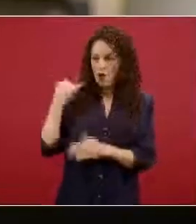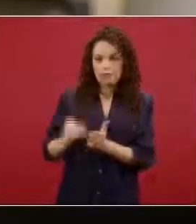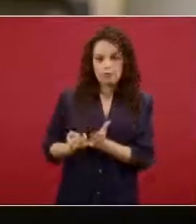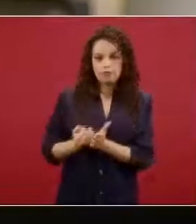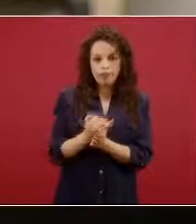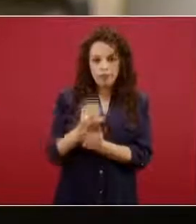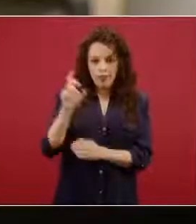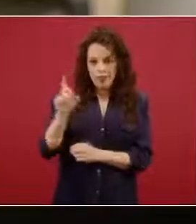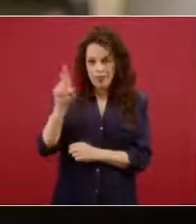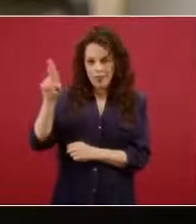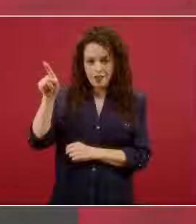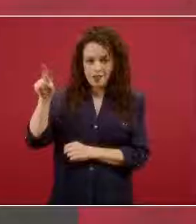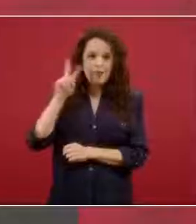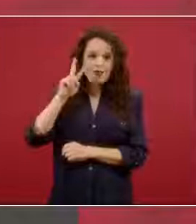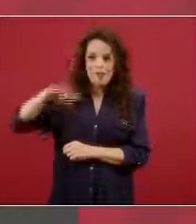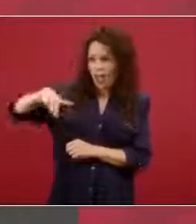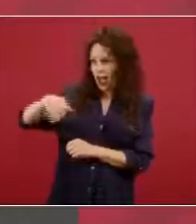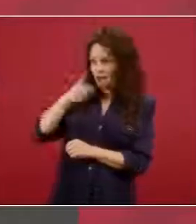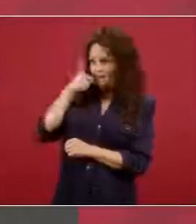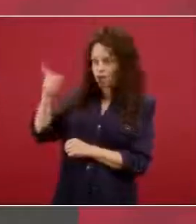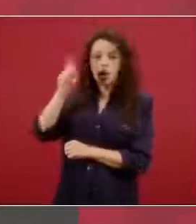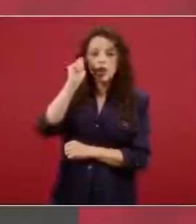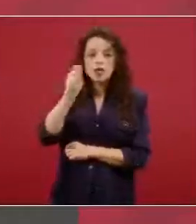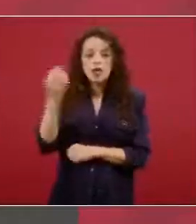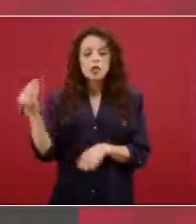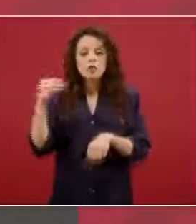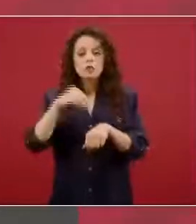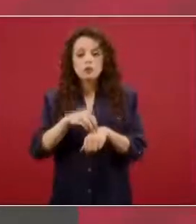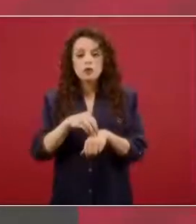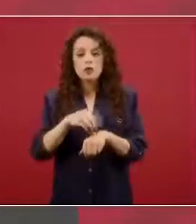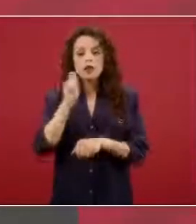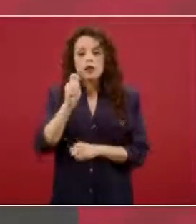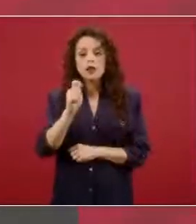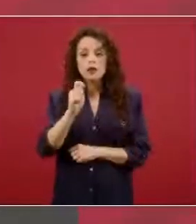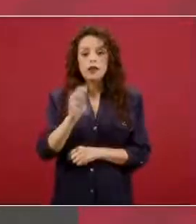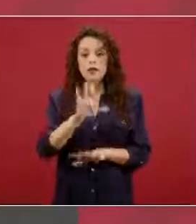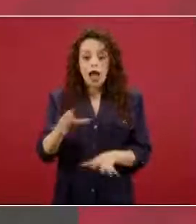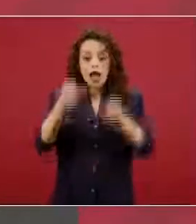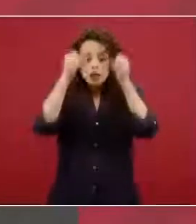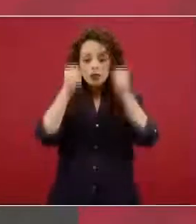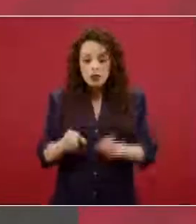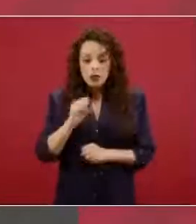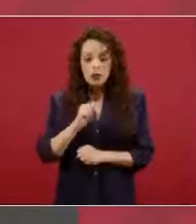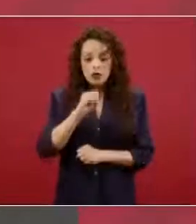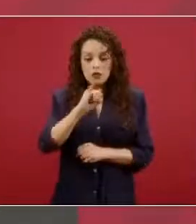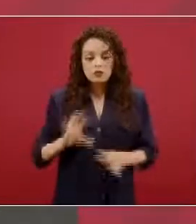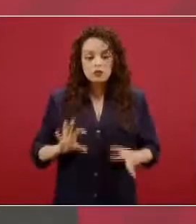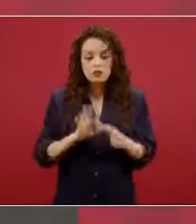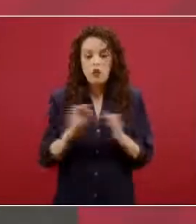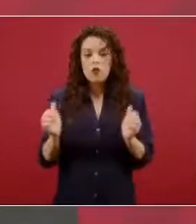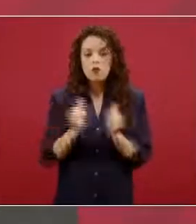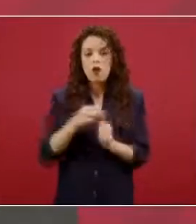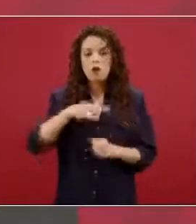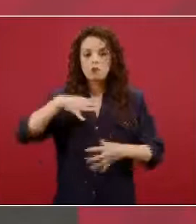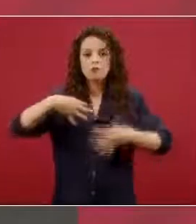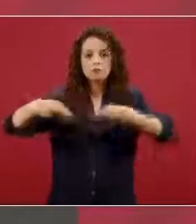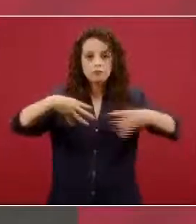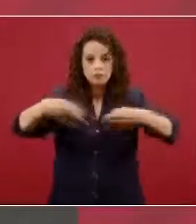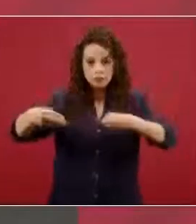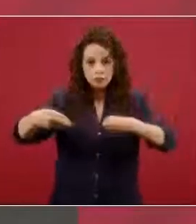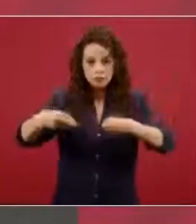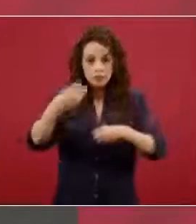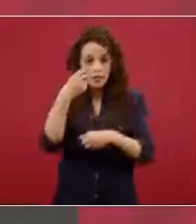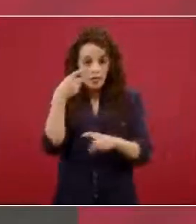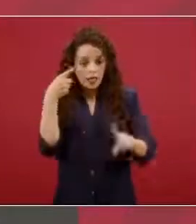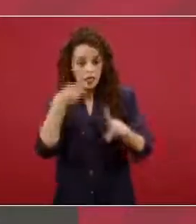como lo acaban de ver, de incorporar el diagnóstico confirmatorio por asociación epidemiológica. Entonces, en este caso,